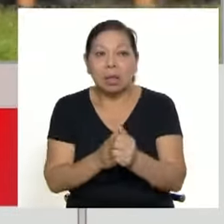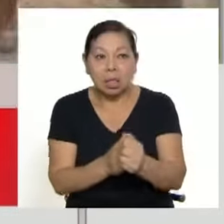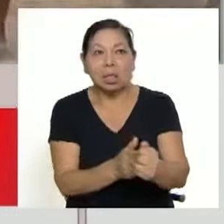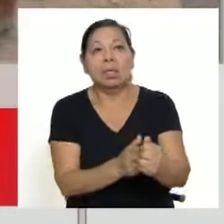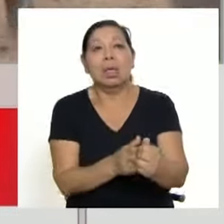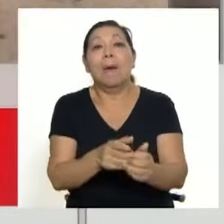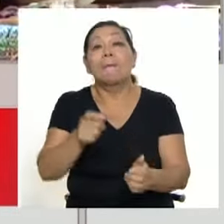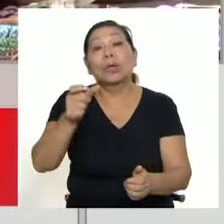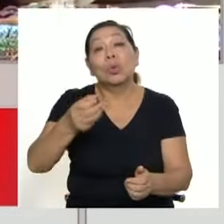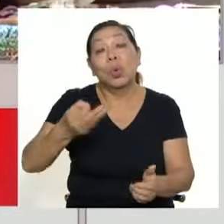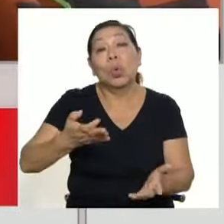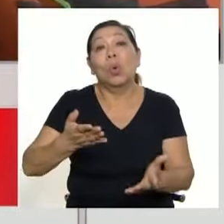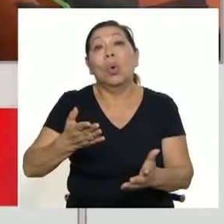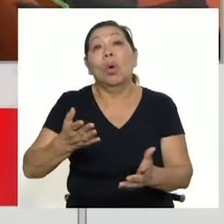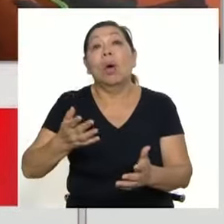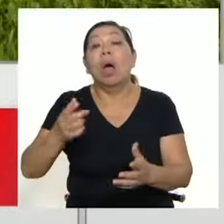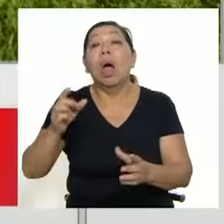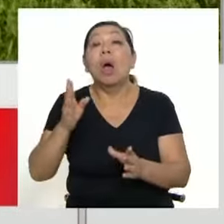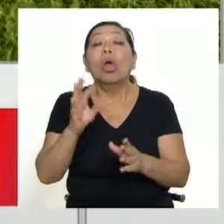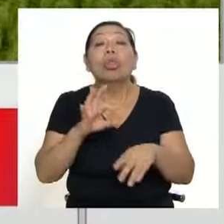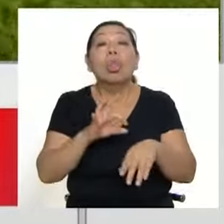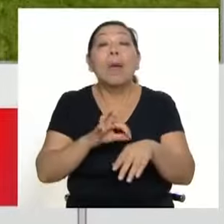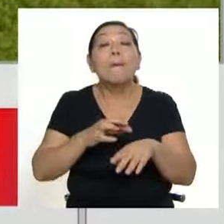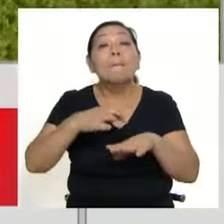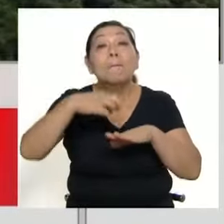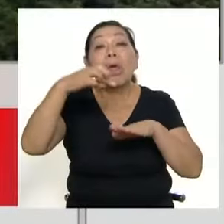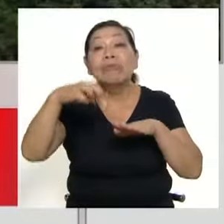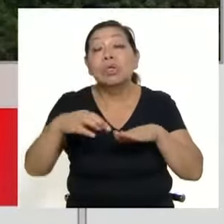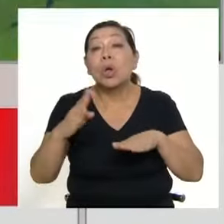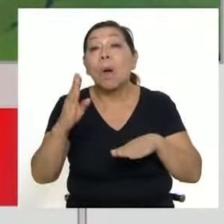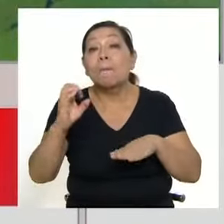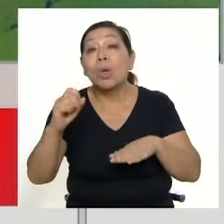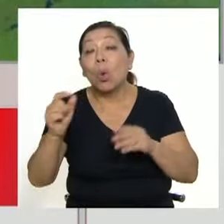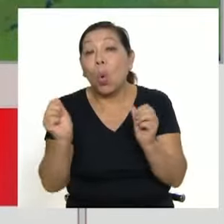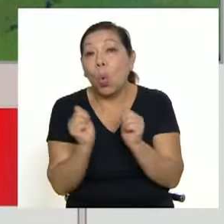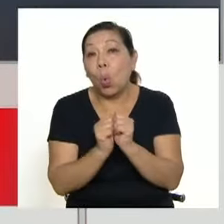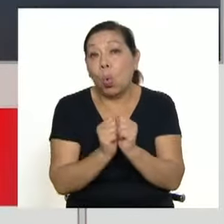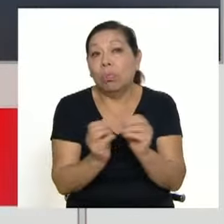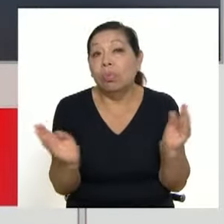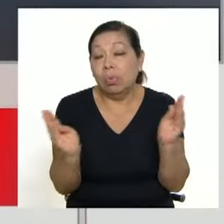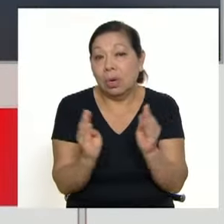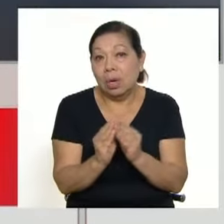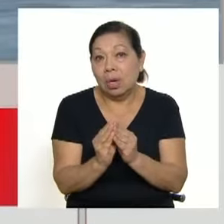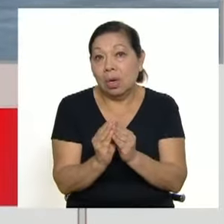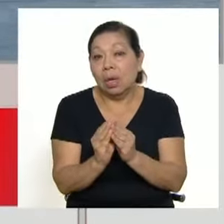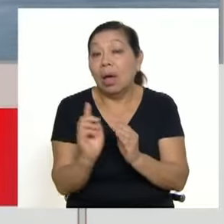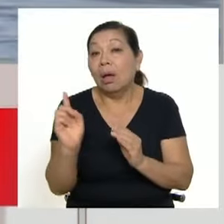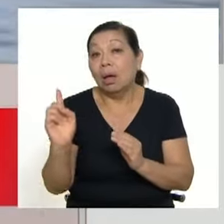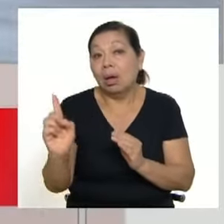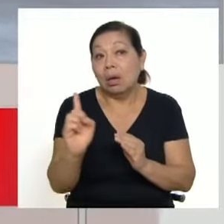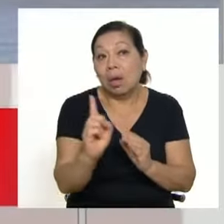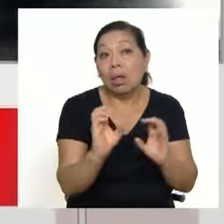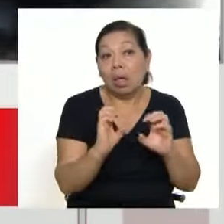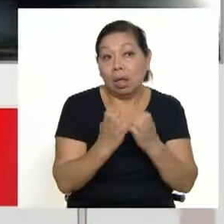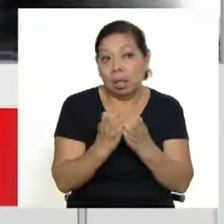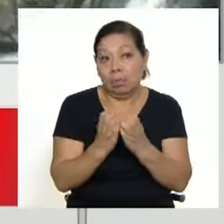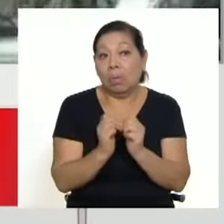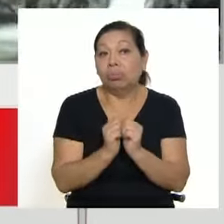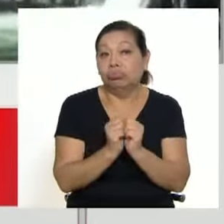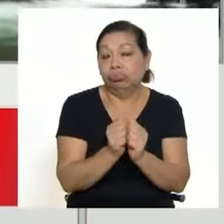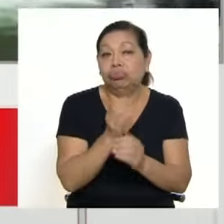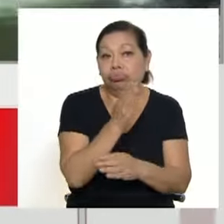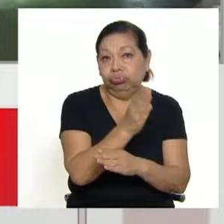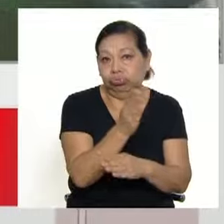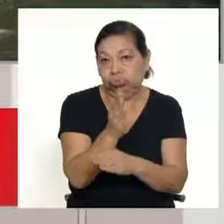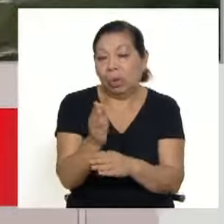los especialistas, un biólogo, los anfitriones, ¿no? Entonces, juntos, los de Lima, con los de cada lugar, armamos un equipo con el que hacemos el